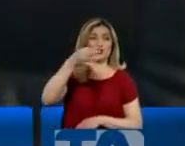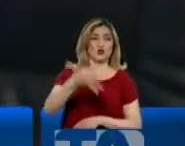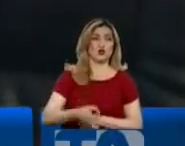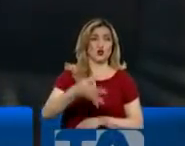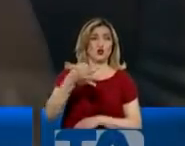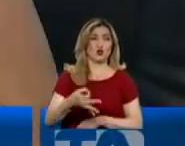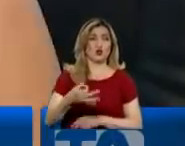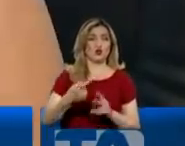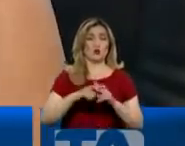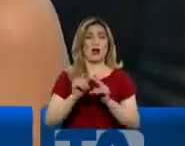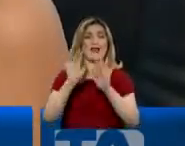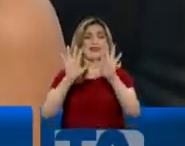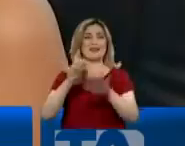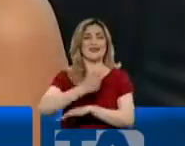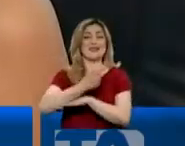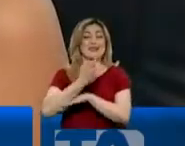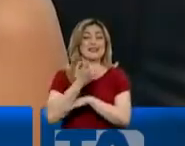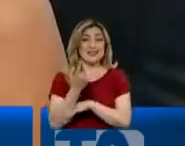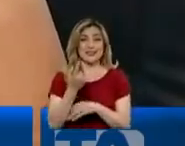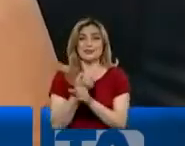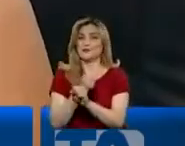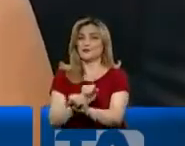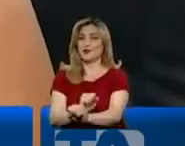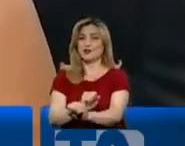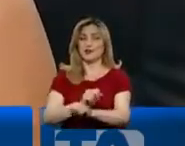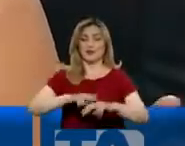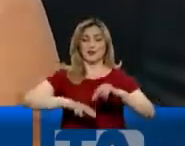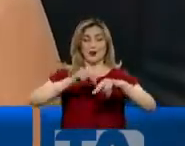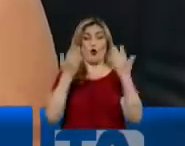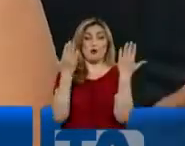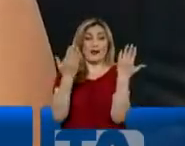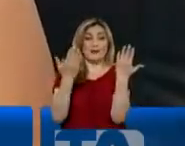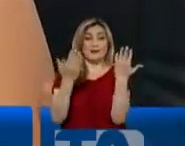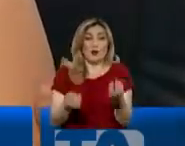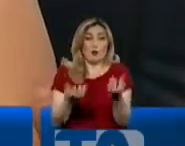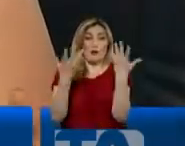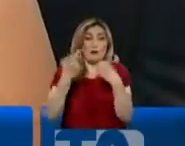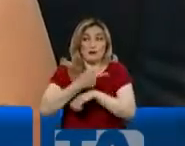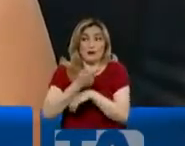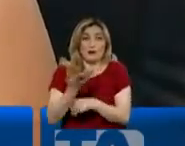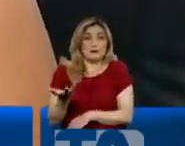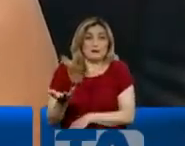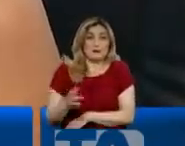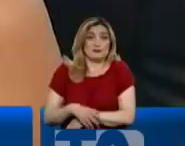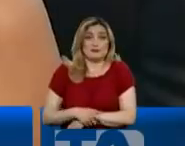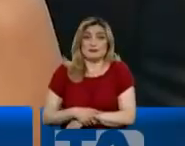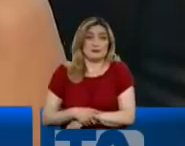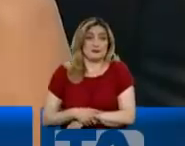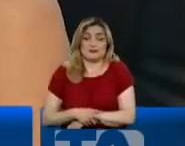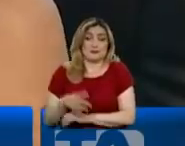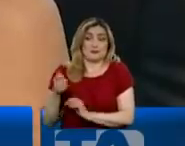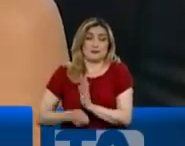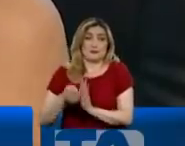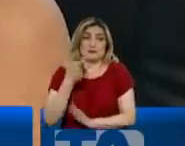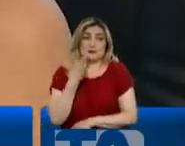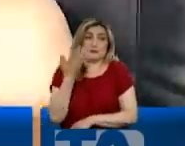hasta 10 días para descargar en el caso de obras no está determinado si no hay obras cuantos días es ahí donde el juez dijo